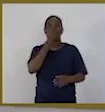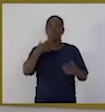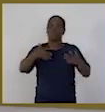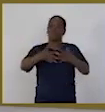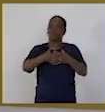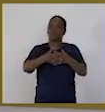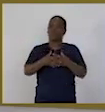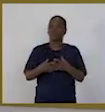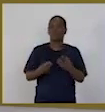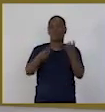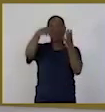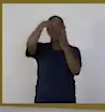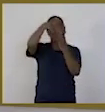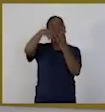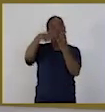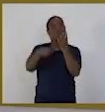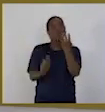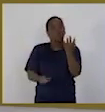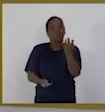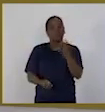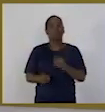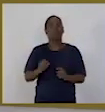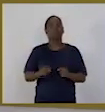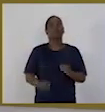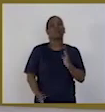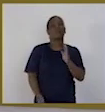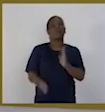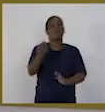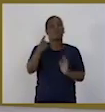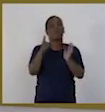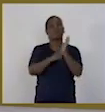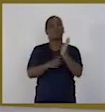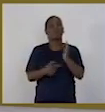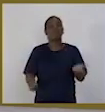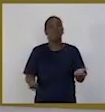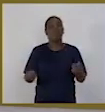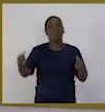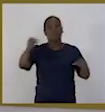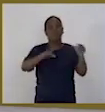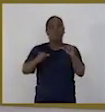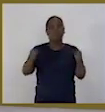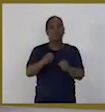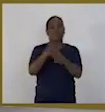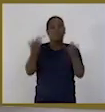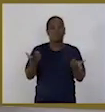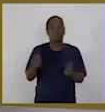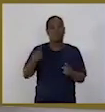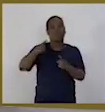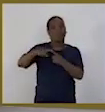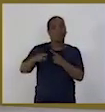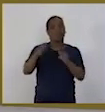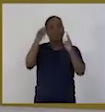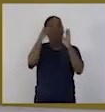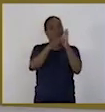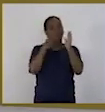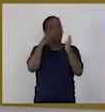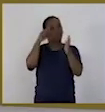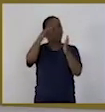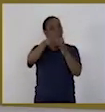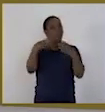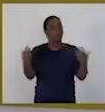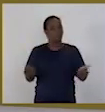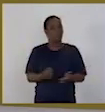factores de energía, los factores que aumentan la energía de las reacciones con otros objetivos. Al